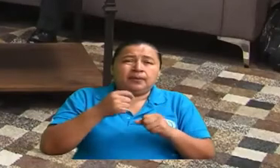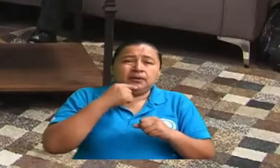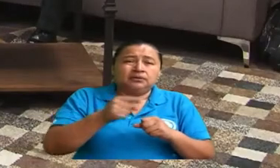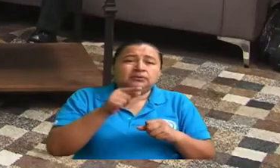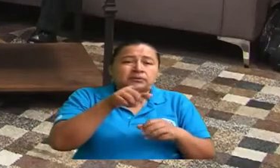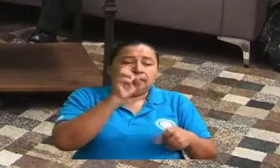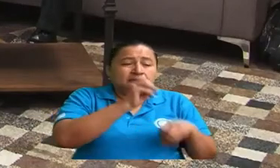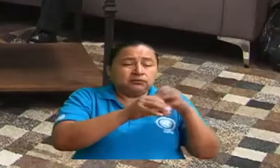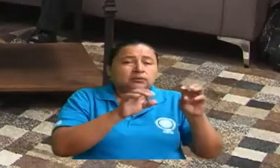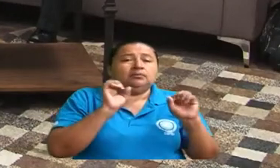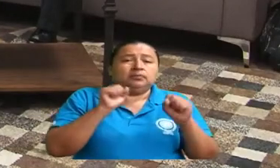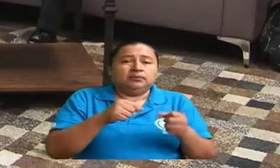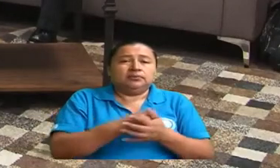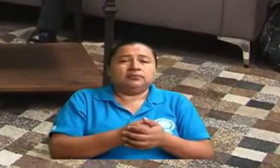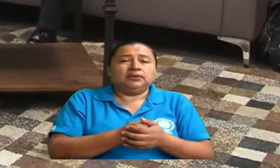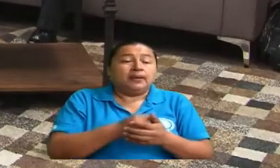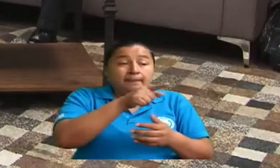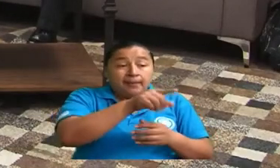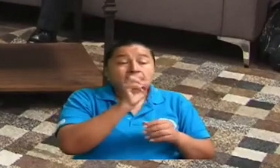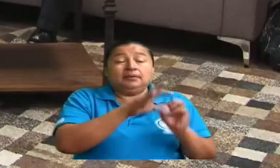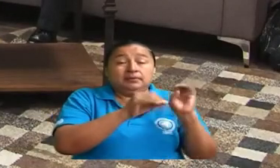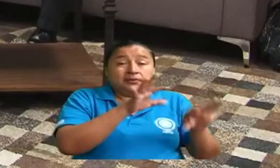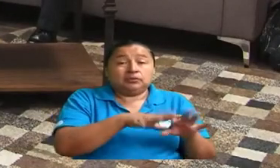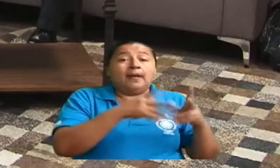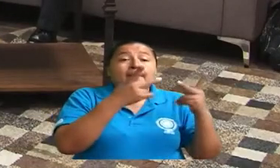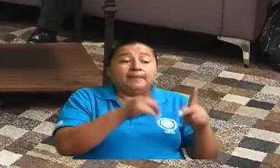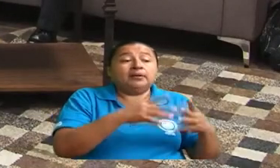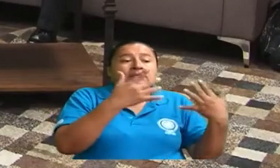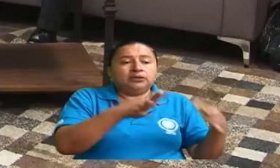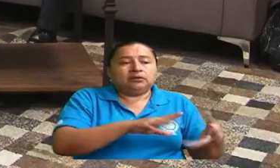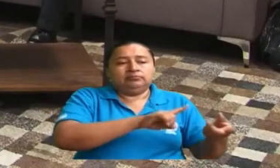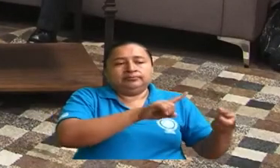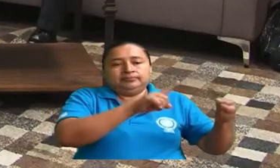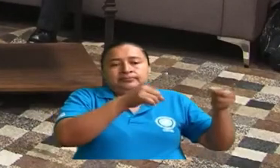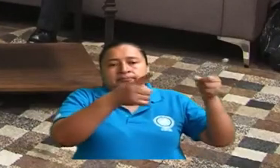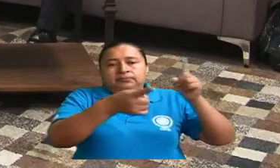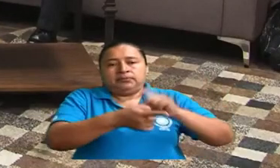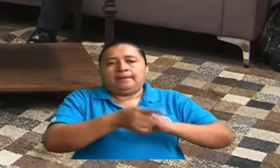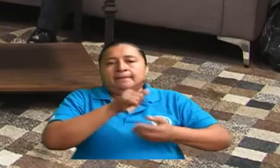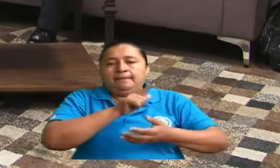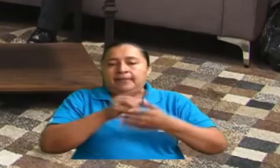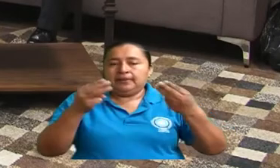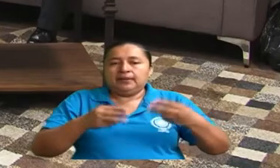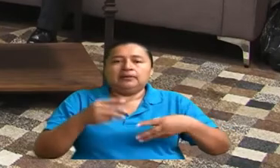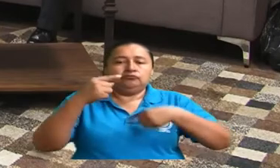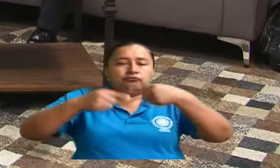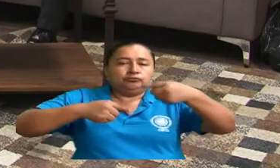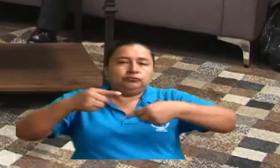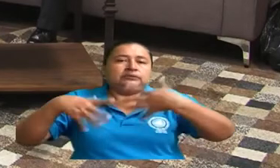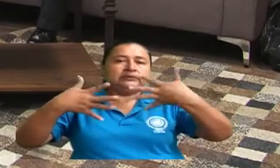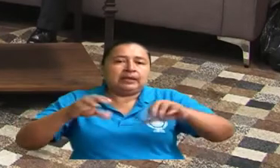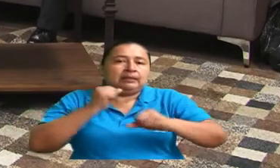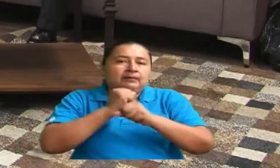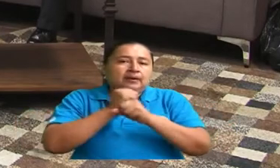basura. ¿Ya? 100%. Viene de la basura, pero ya como material reciclable. Ya